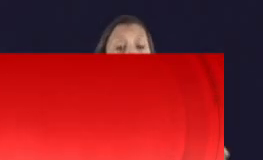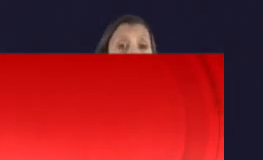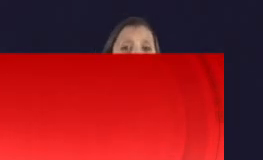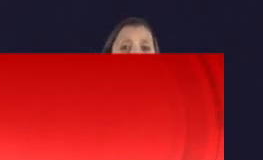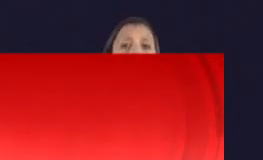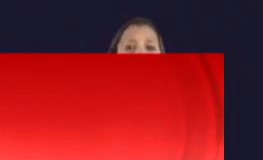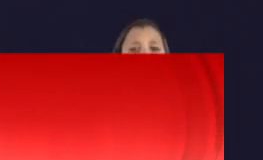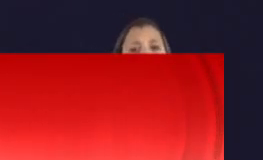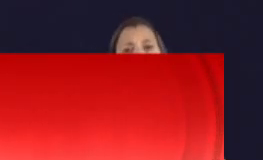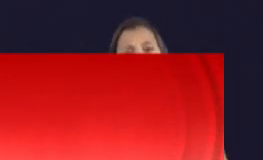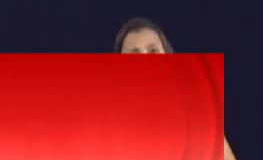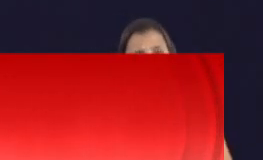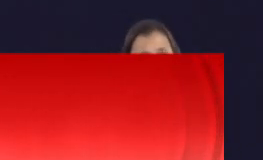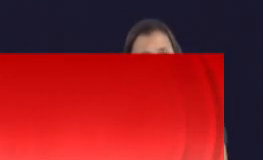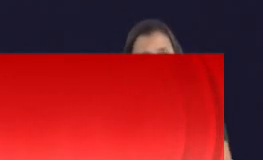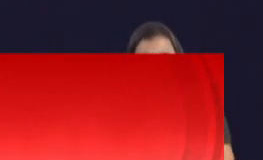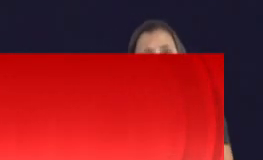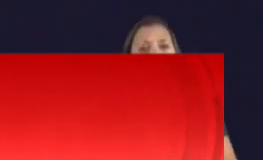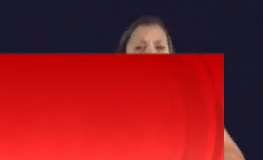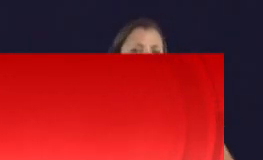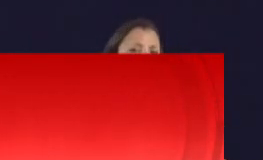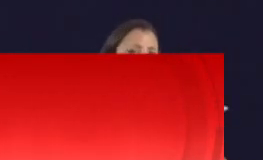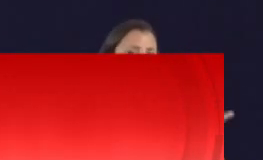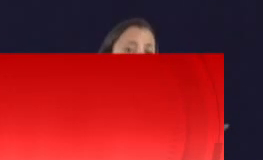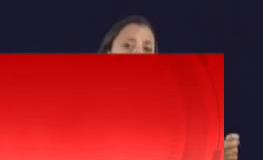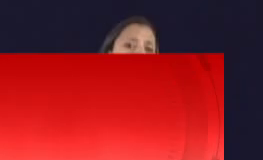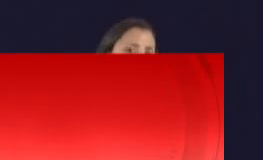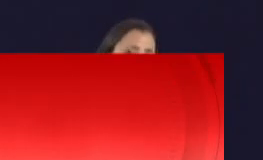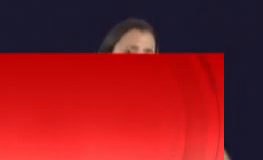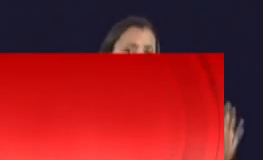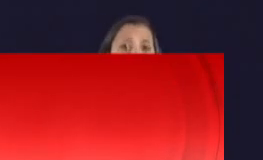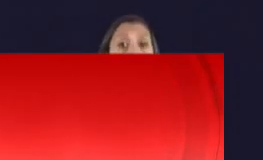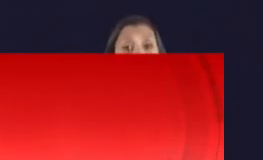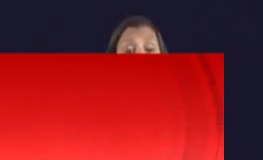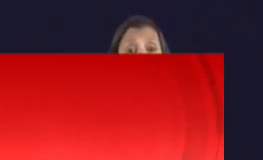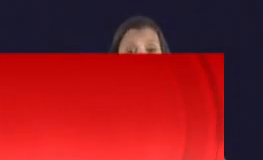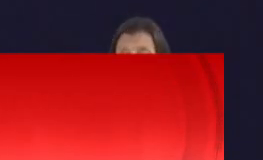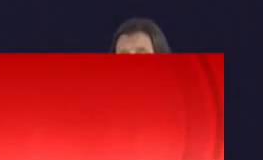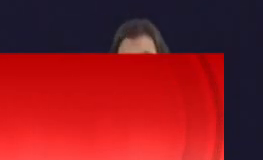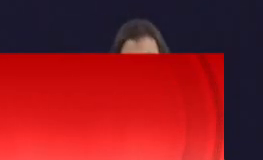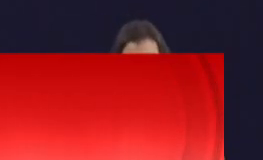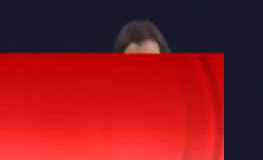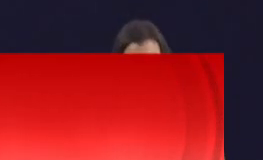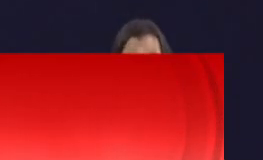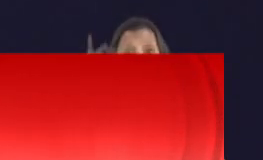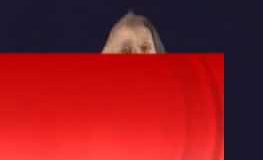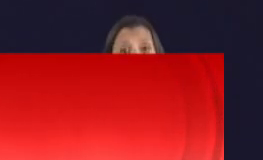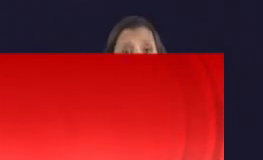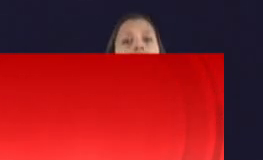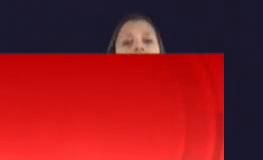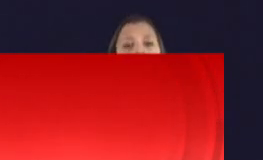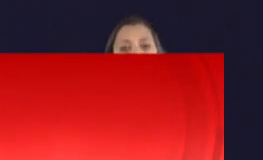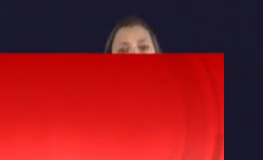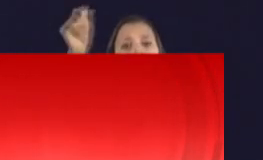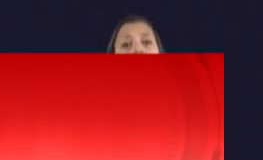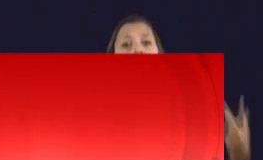del presidente. Les confirmo que el presidente parte ahora en un rato, a las 12 horas. Está